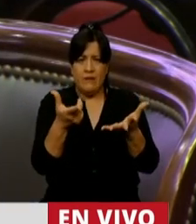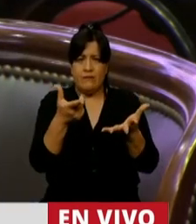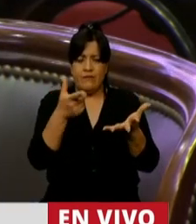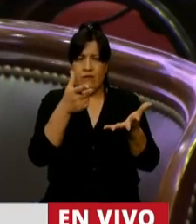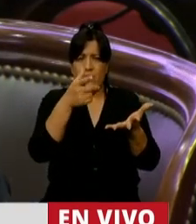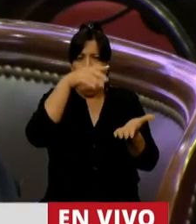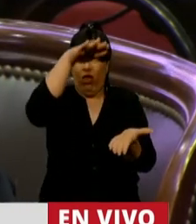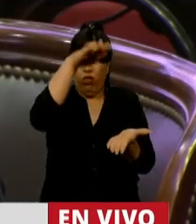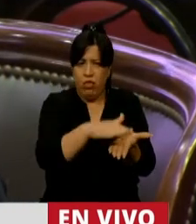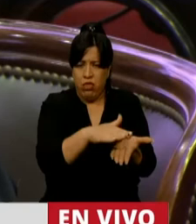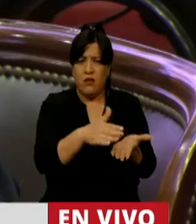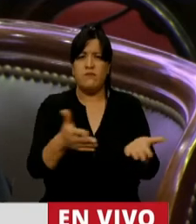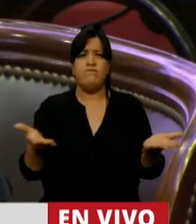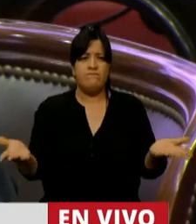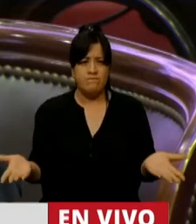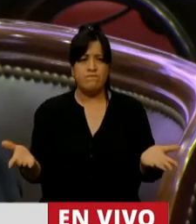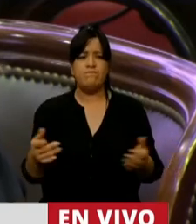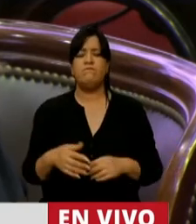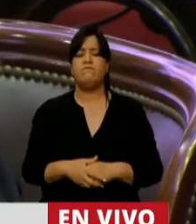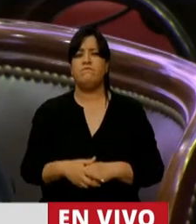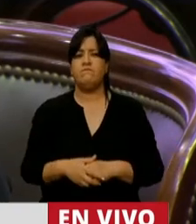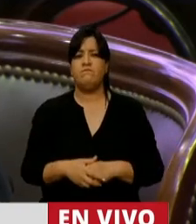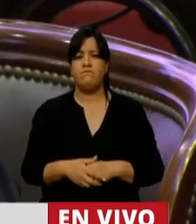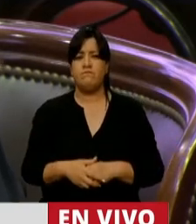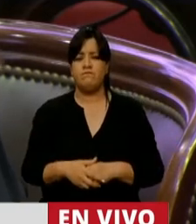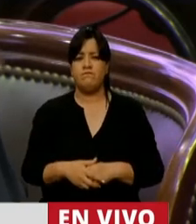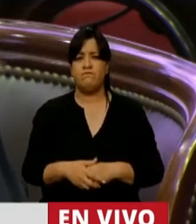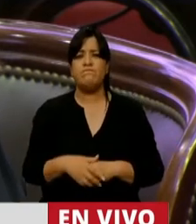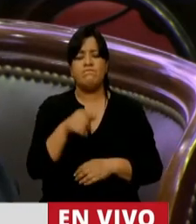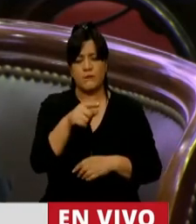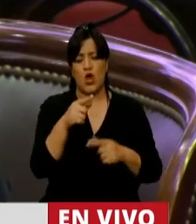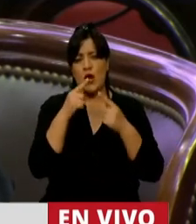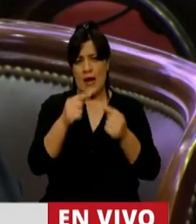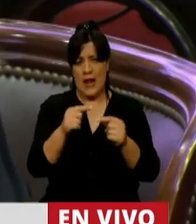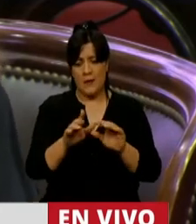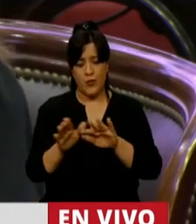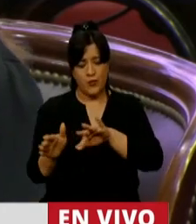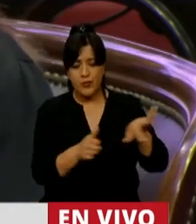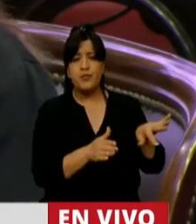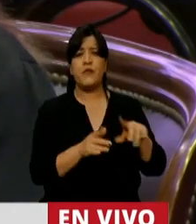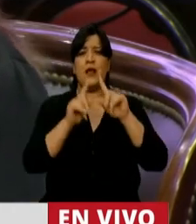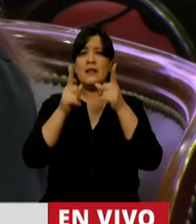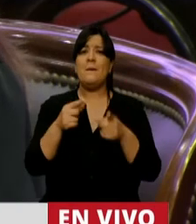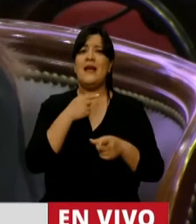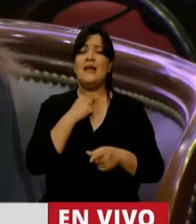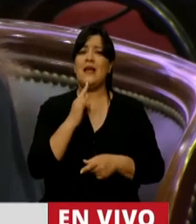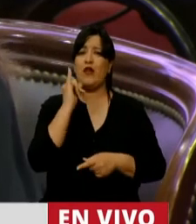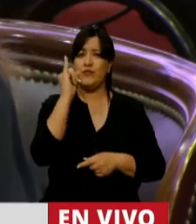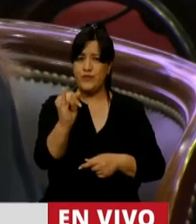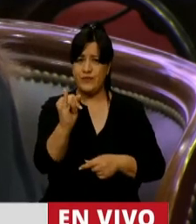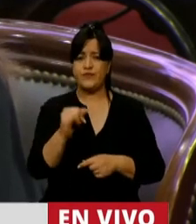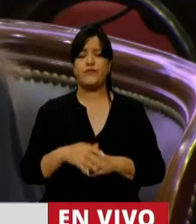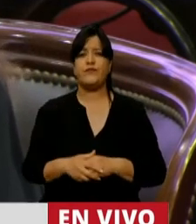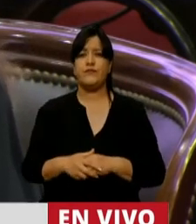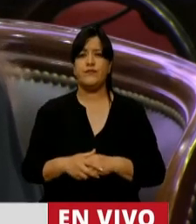una desfinanciación, es algo increíble. Ese era mi reclamo y, por otro lado, quiero advertir que